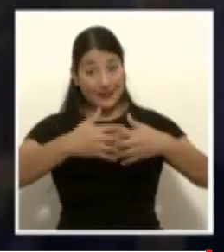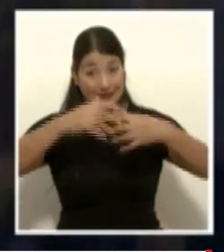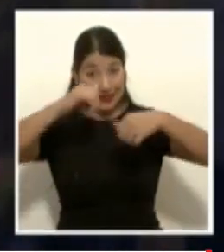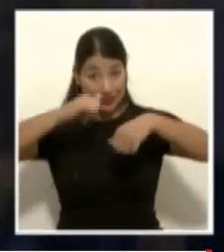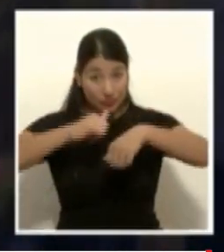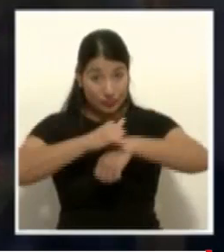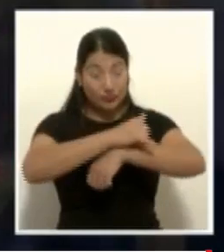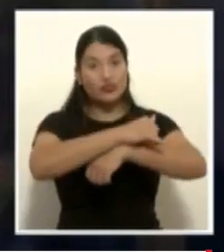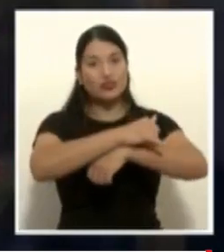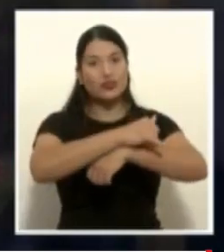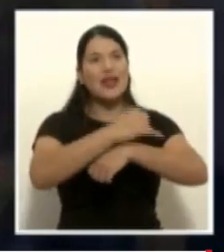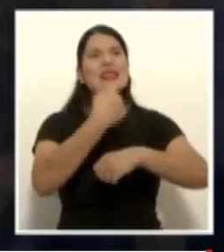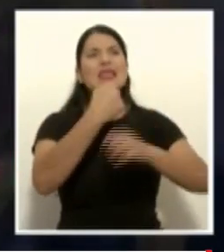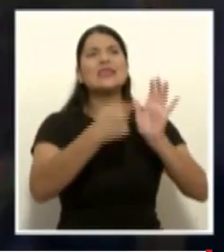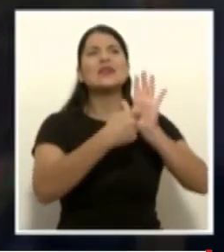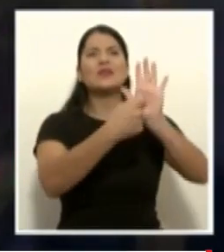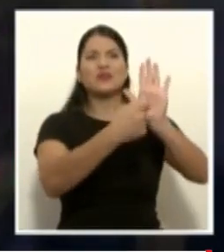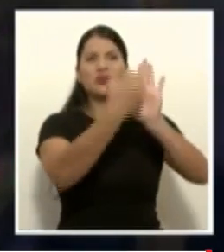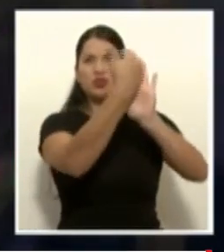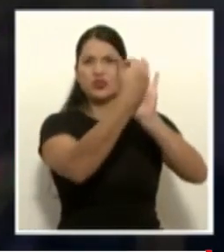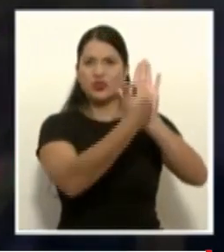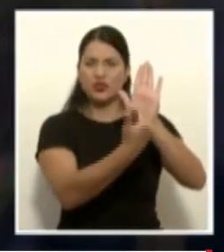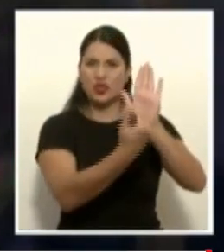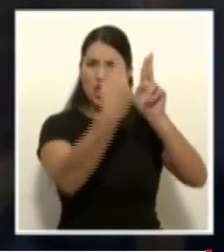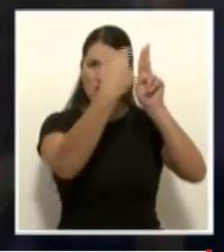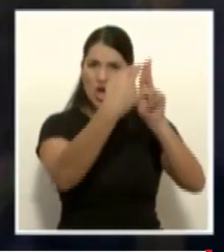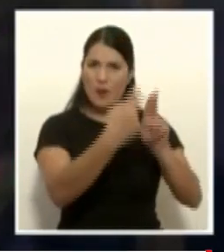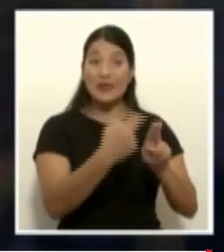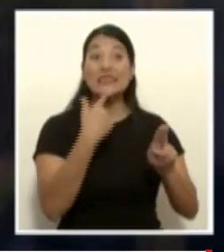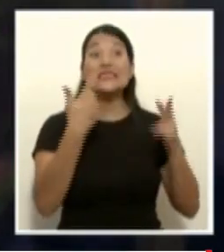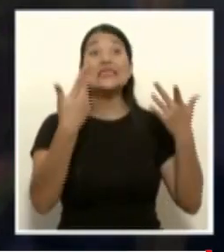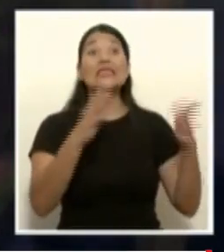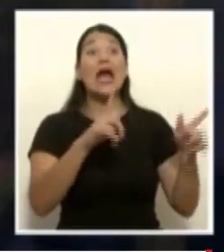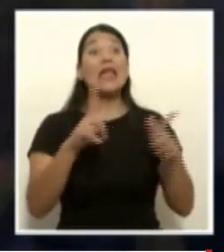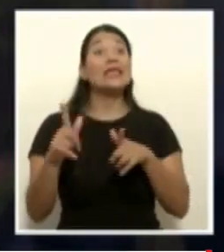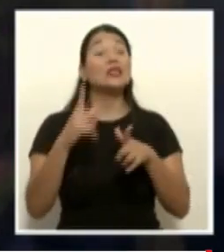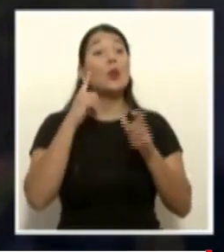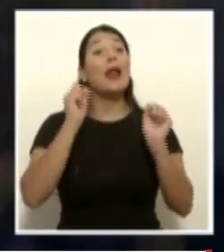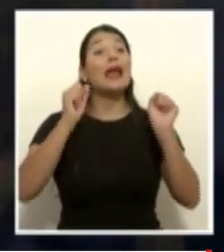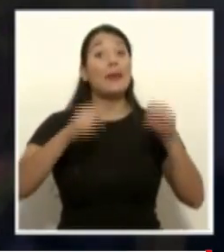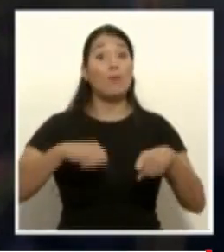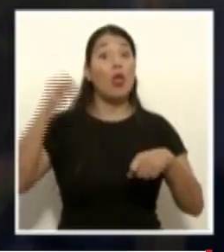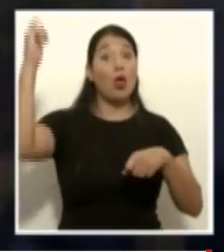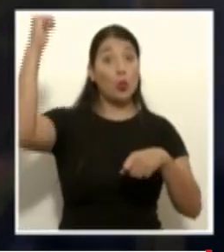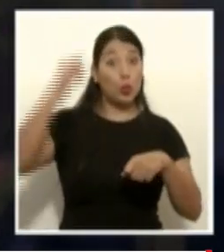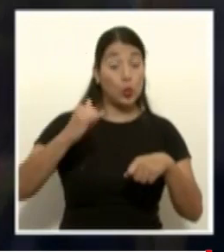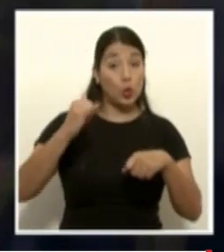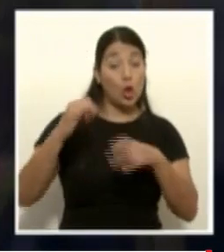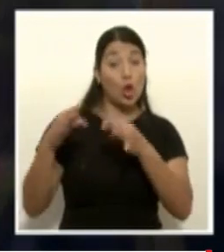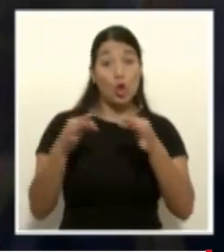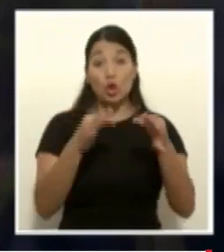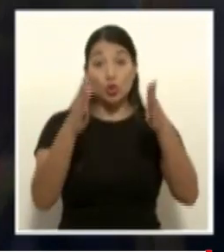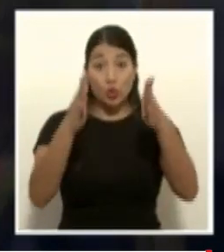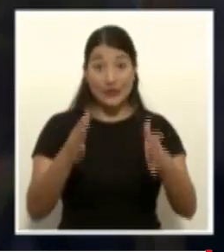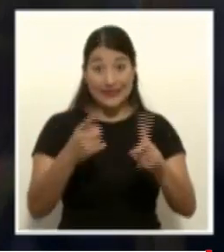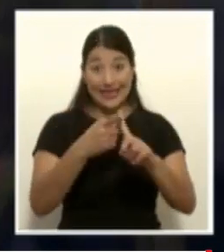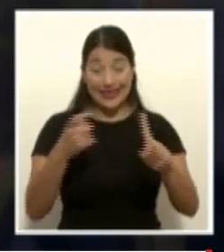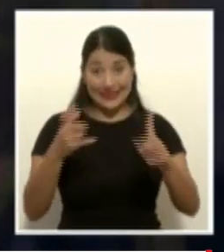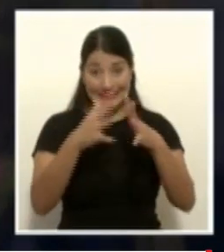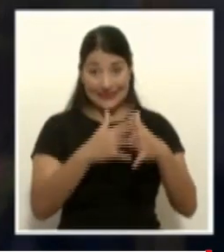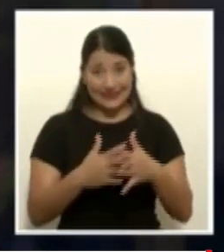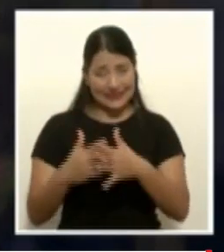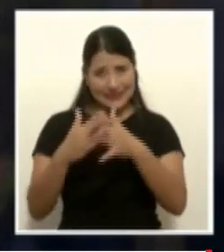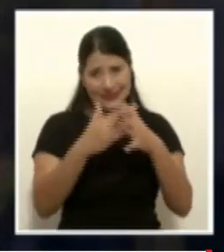que están listos y también el aeropuerto Juan Santamaría para recibir turistas estadounidenses, quisiera nada más